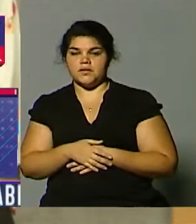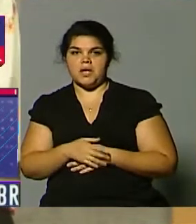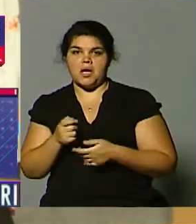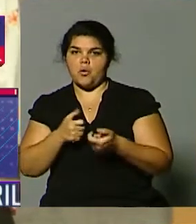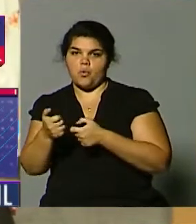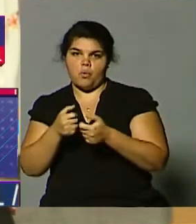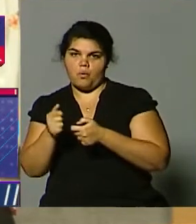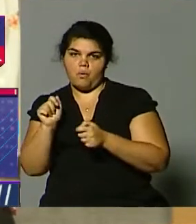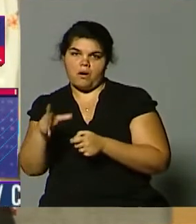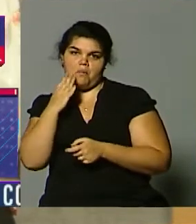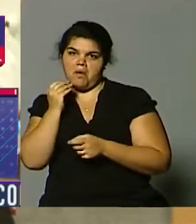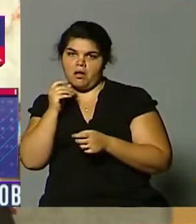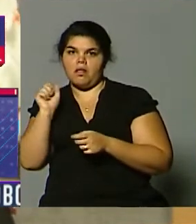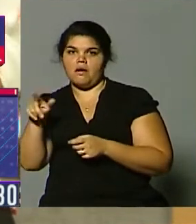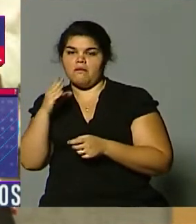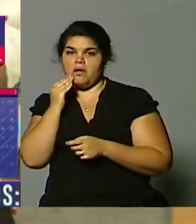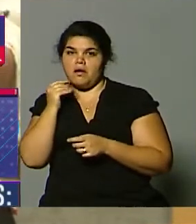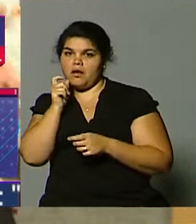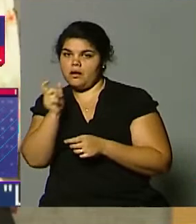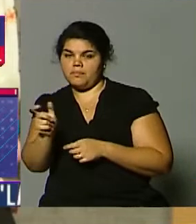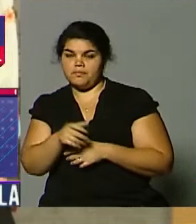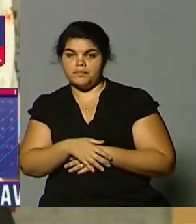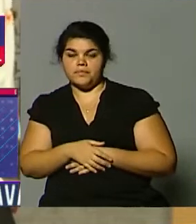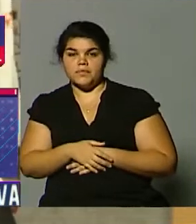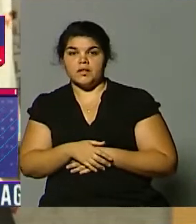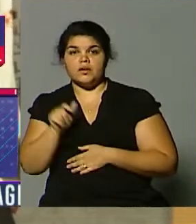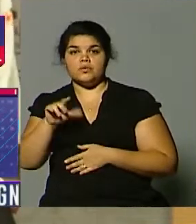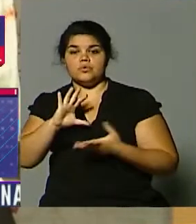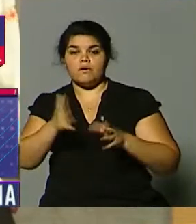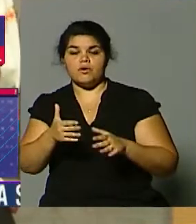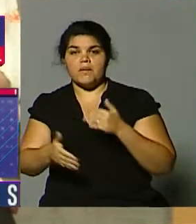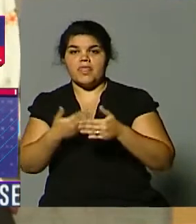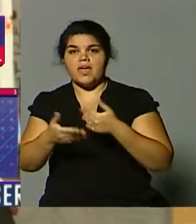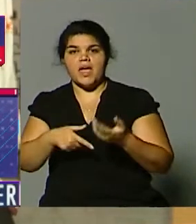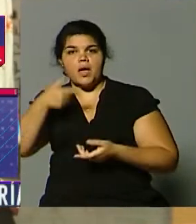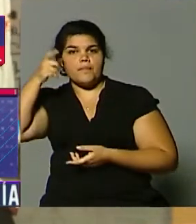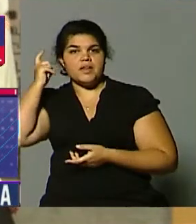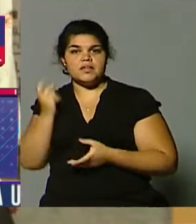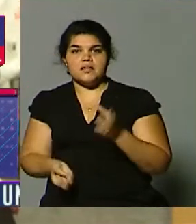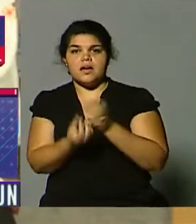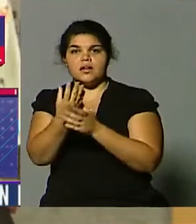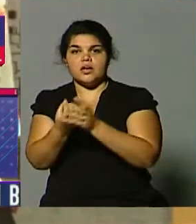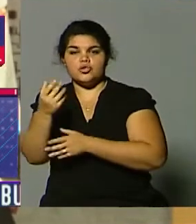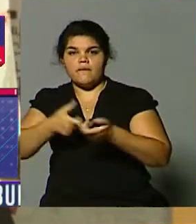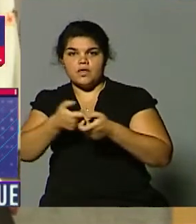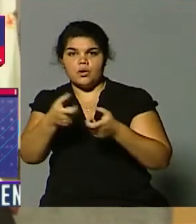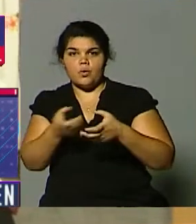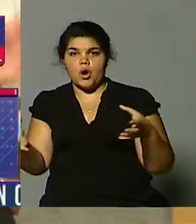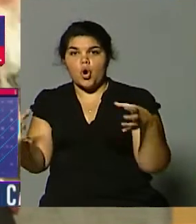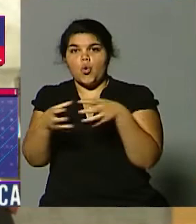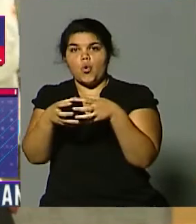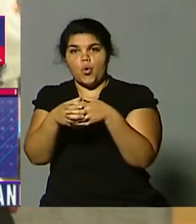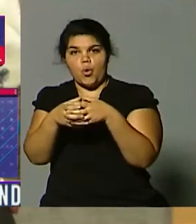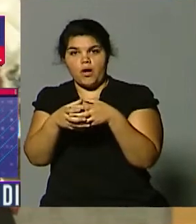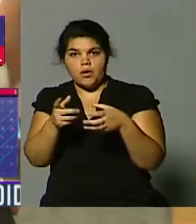correcto, que la entendemos como una experiencia lúdica de creación y desarrollo de videojuegos en equipo. Ese va a